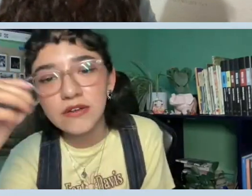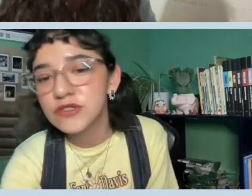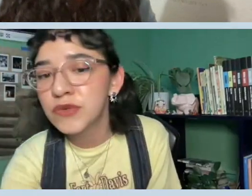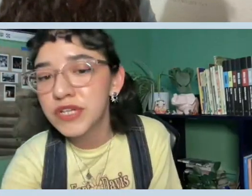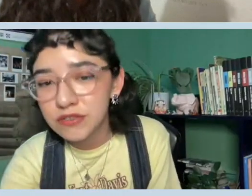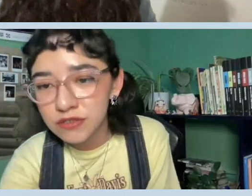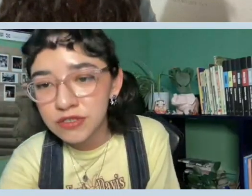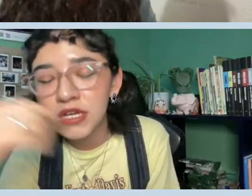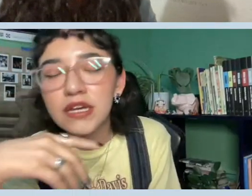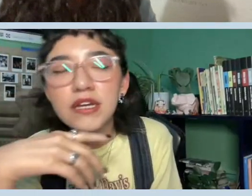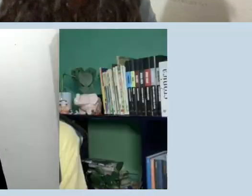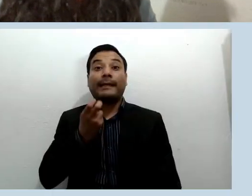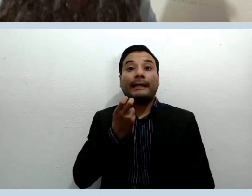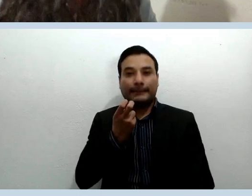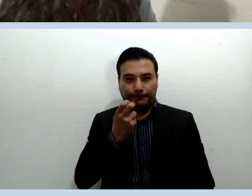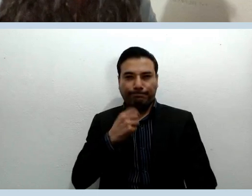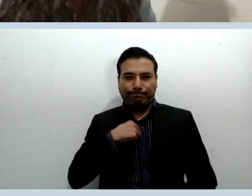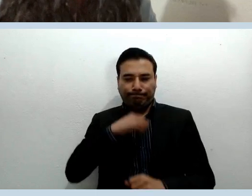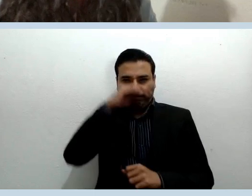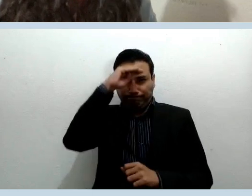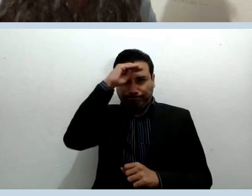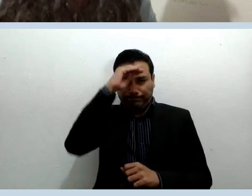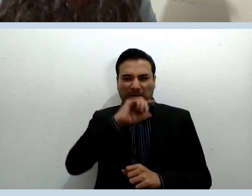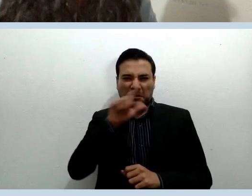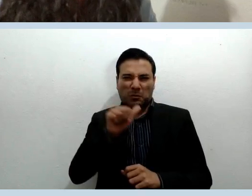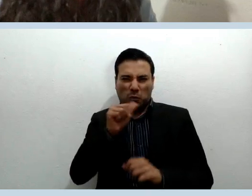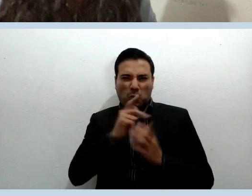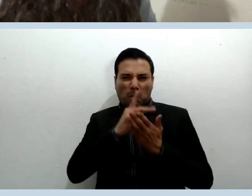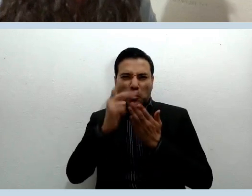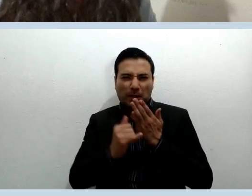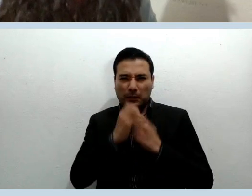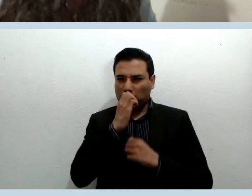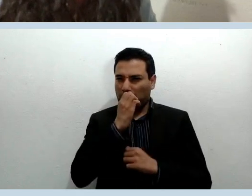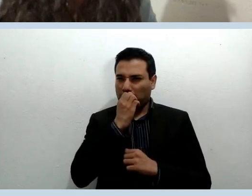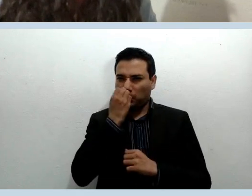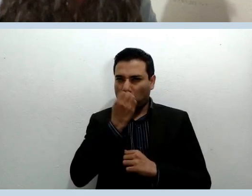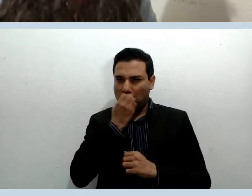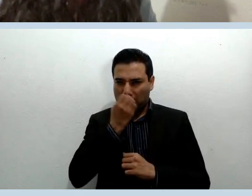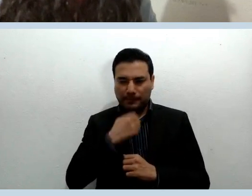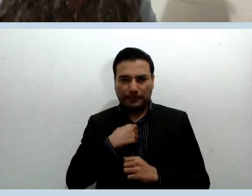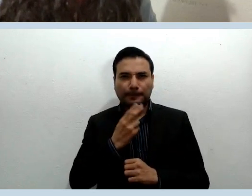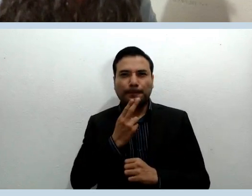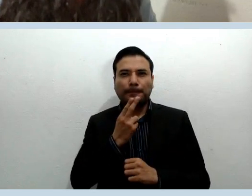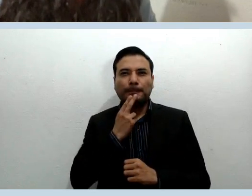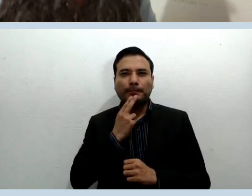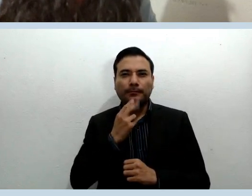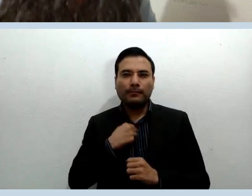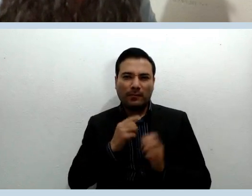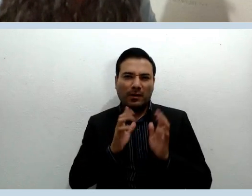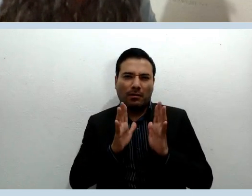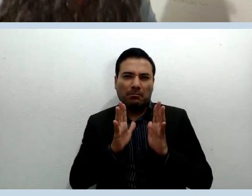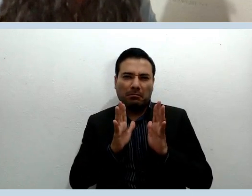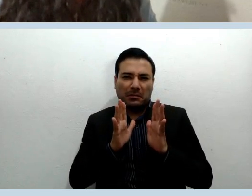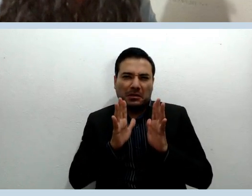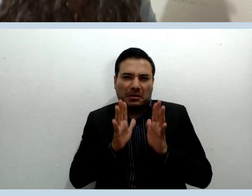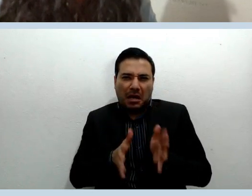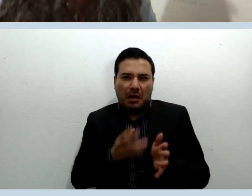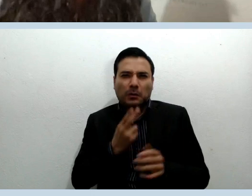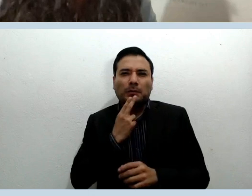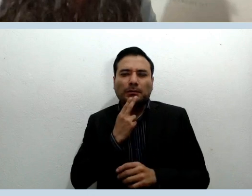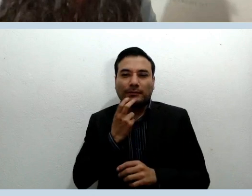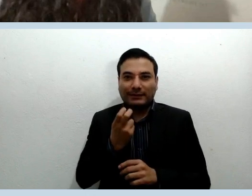llevé a otros proyectos y a la escuela que yo ya tenía realmente eso no no me estaba gustando como